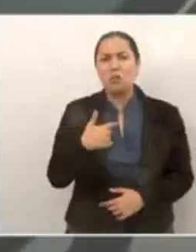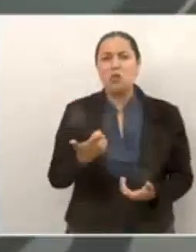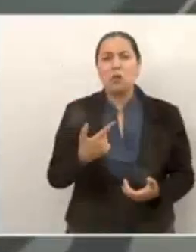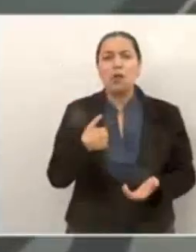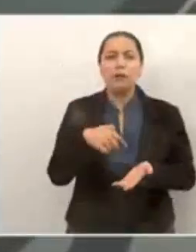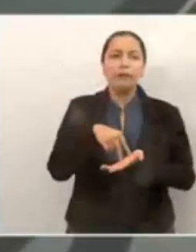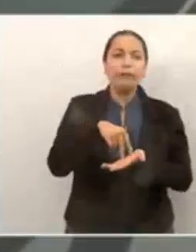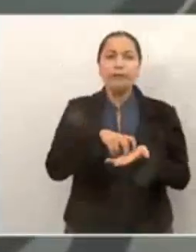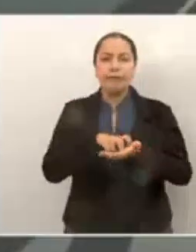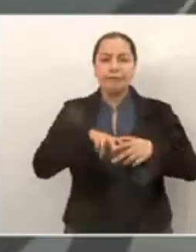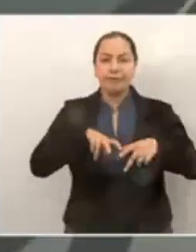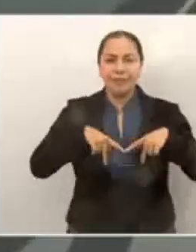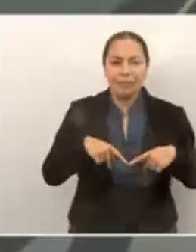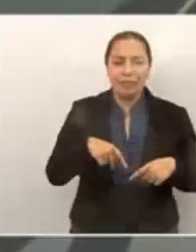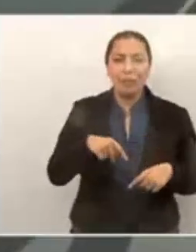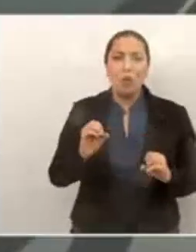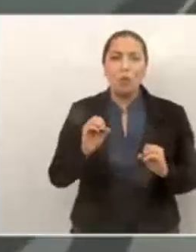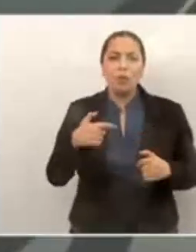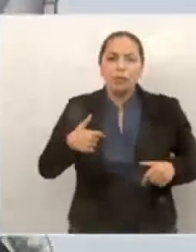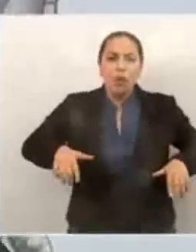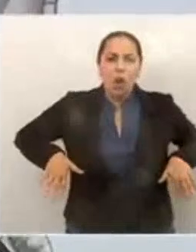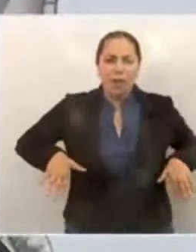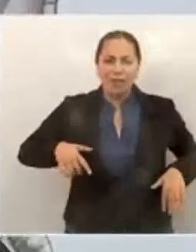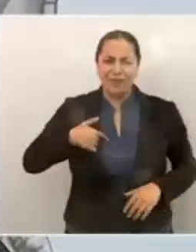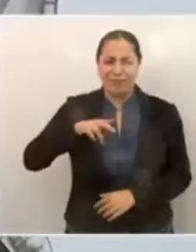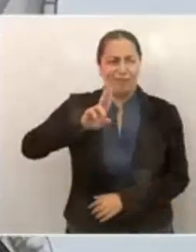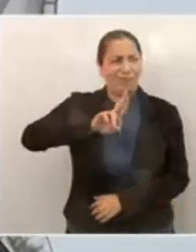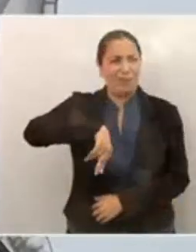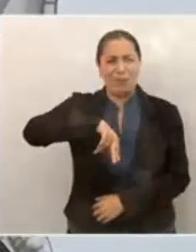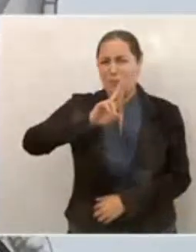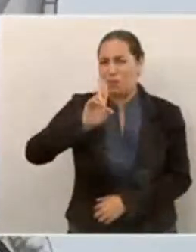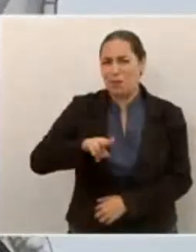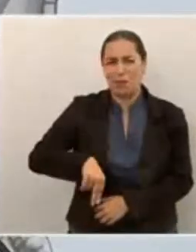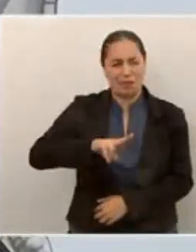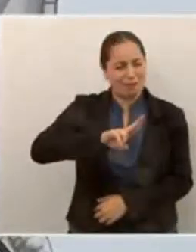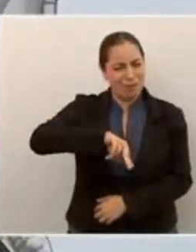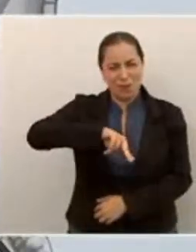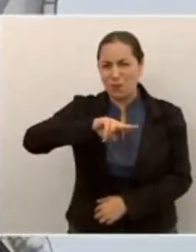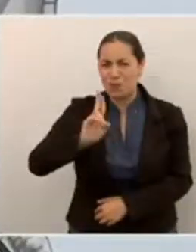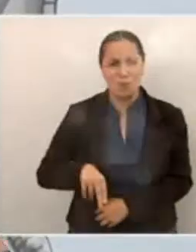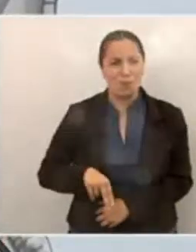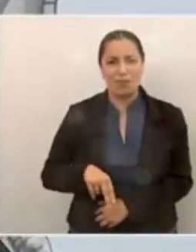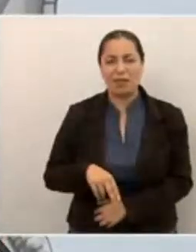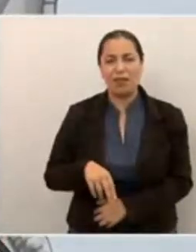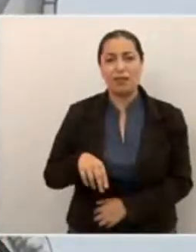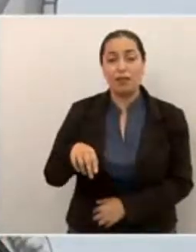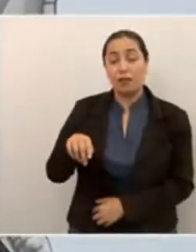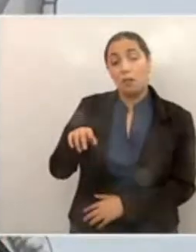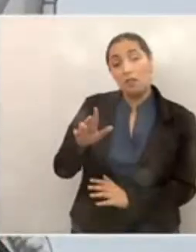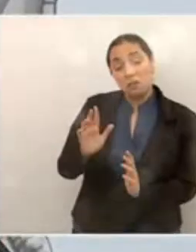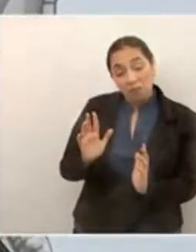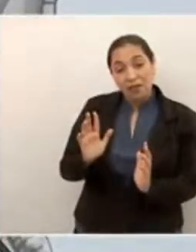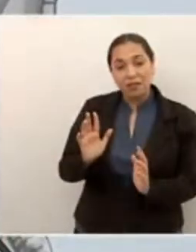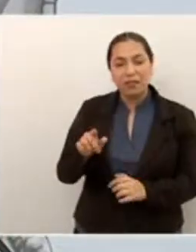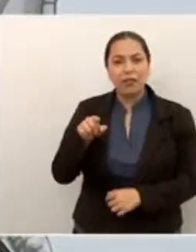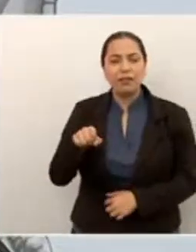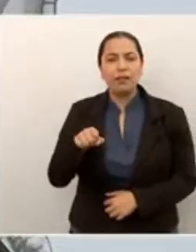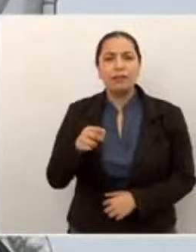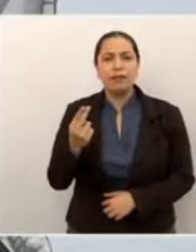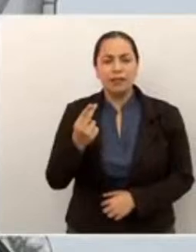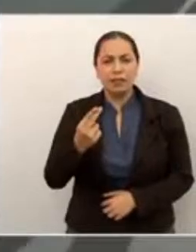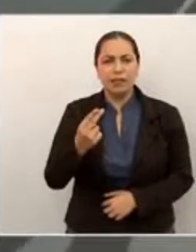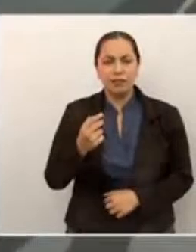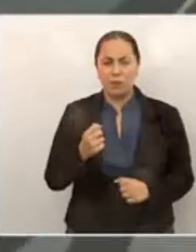nos acobardamos, nunca, nunca. Para ello se requiere